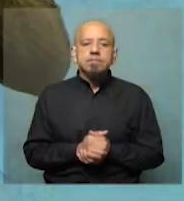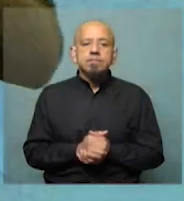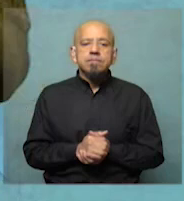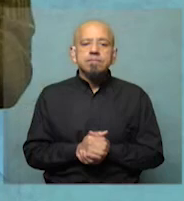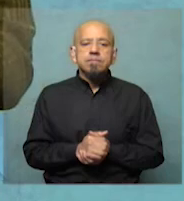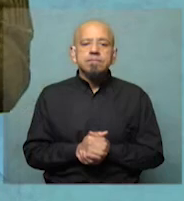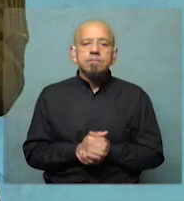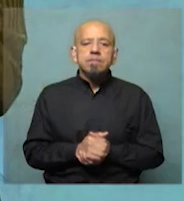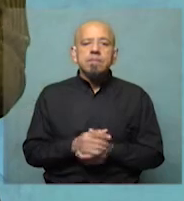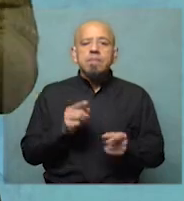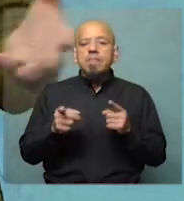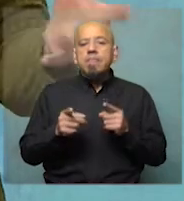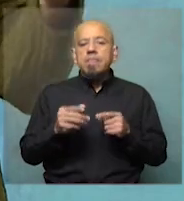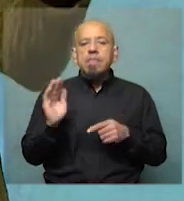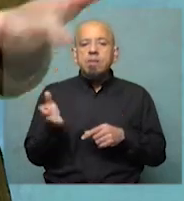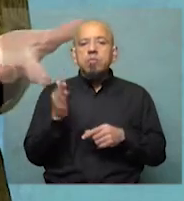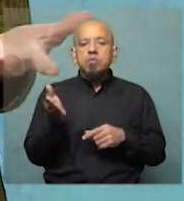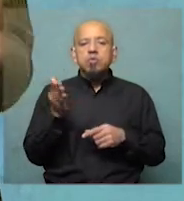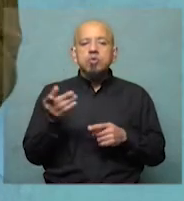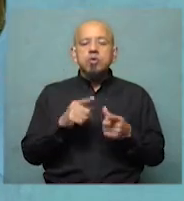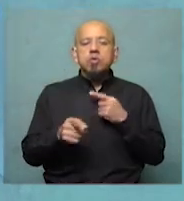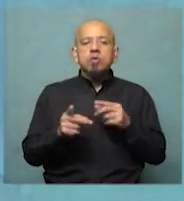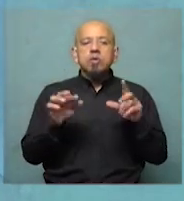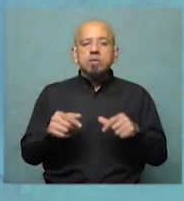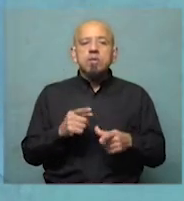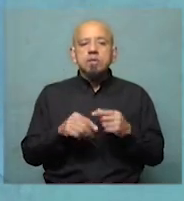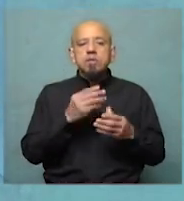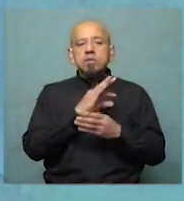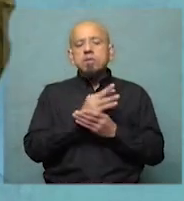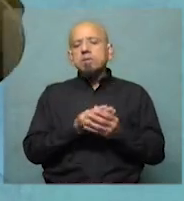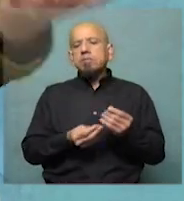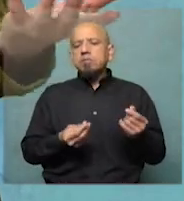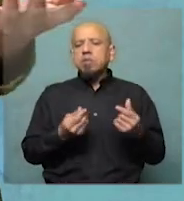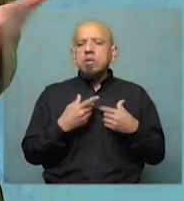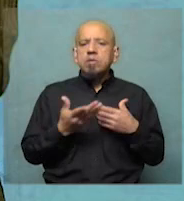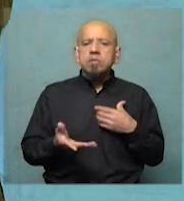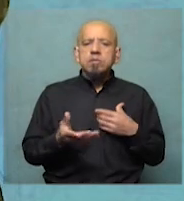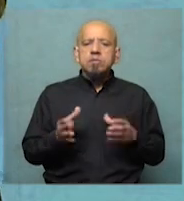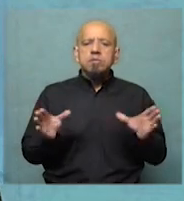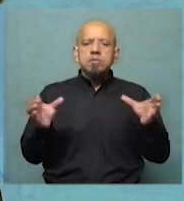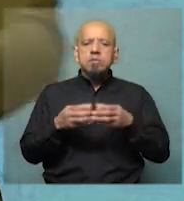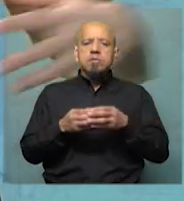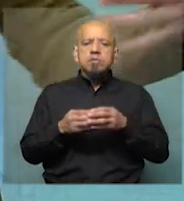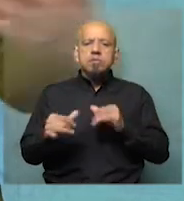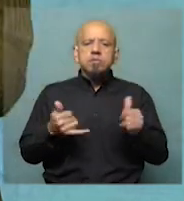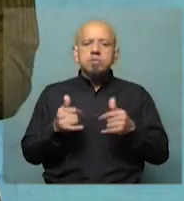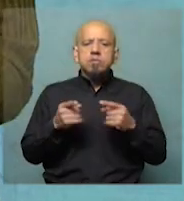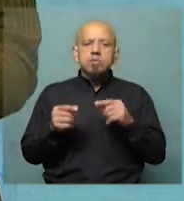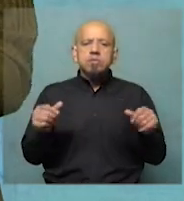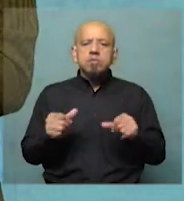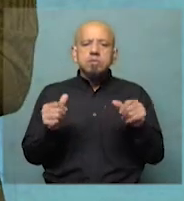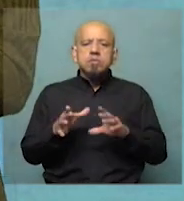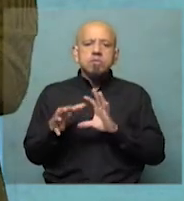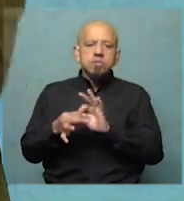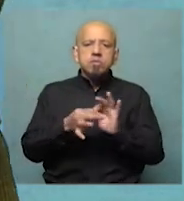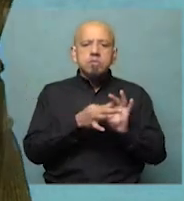digamos, eso de la producción espiritual y el patrimonio que tiene una comunidad a través del juego, cómo se generan los vínculos,